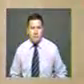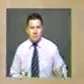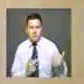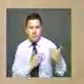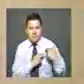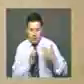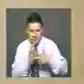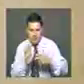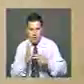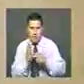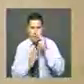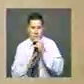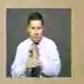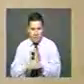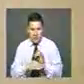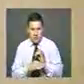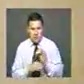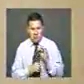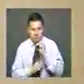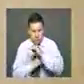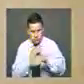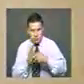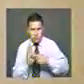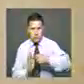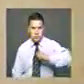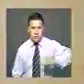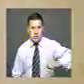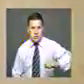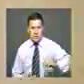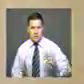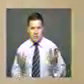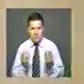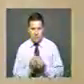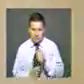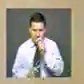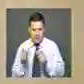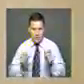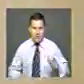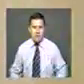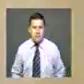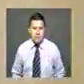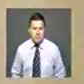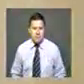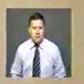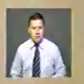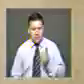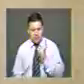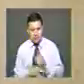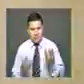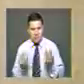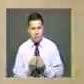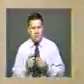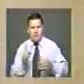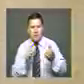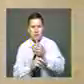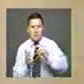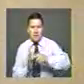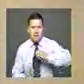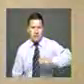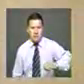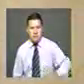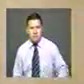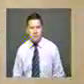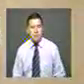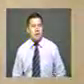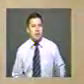a la Corte Constitucional la protección de los derechos fundamentales de las personas y señalar el contenido y alcance de los derechos.